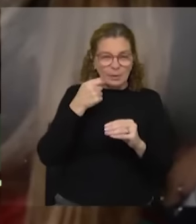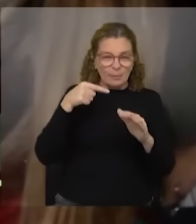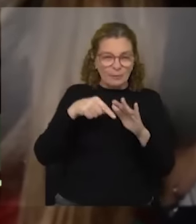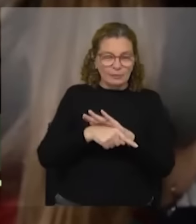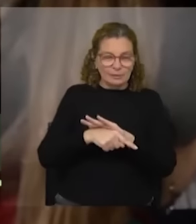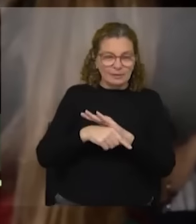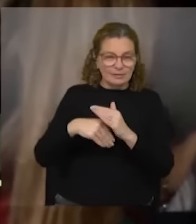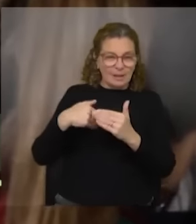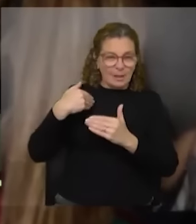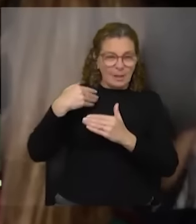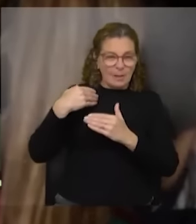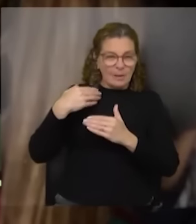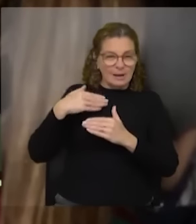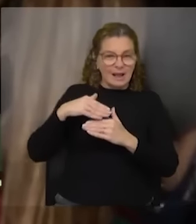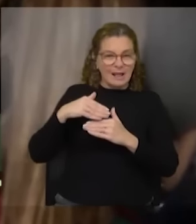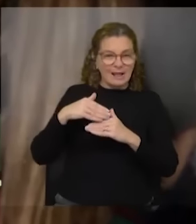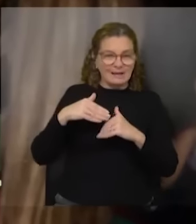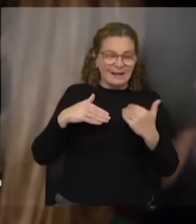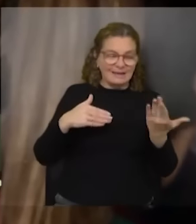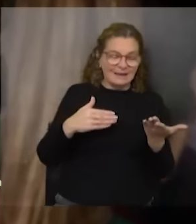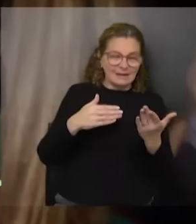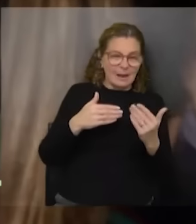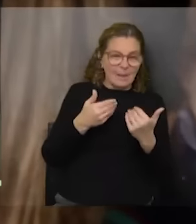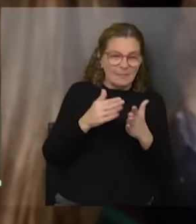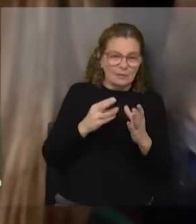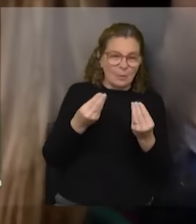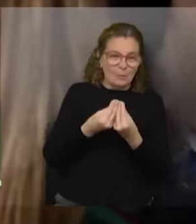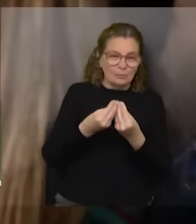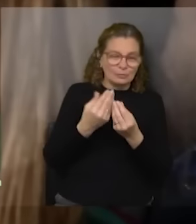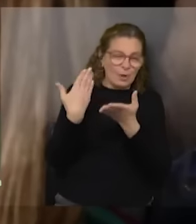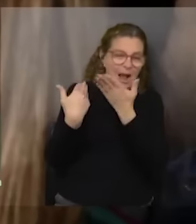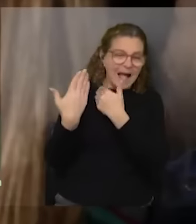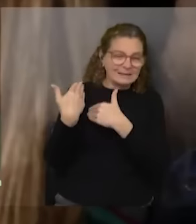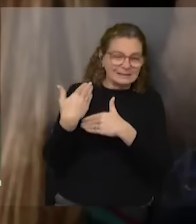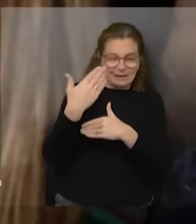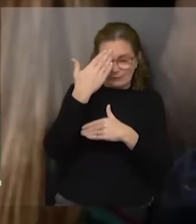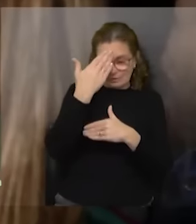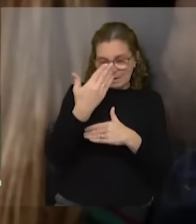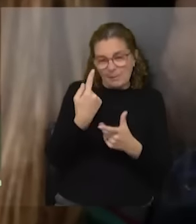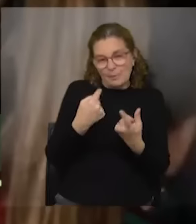el progresismo a la izquierda Esto empezó mucho antes que el frente amplio entonces